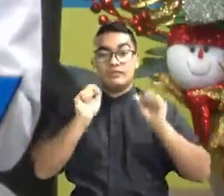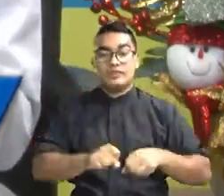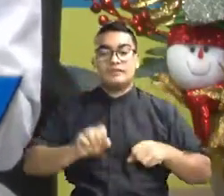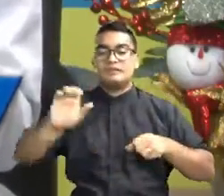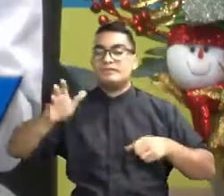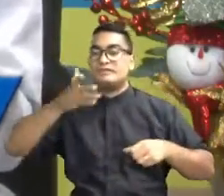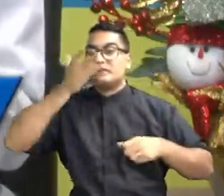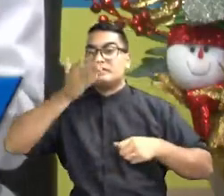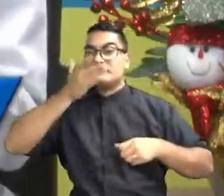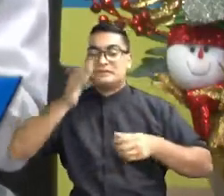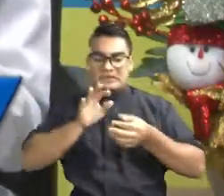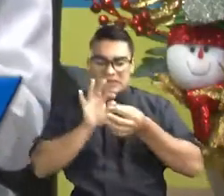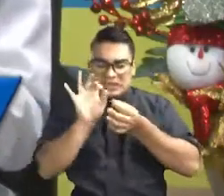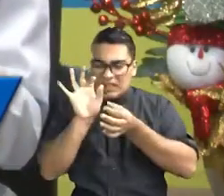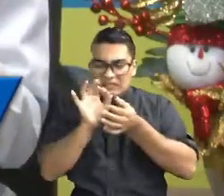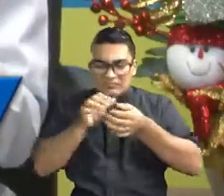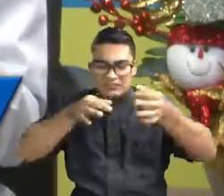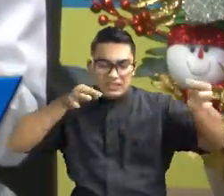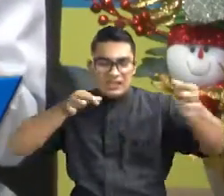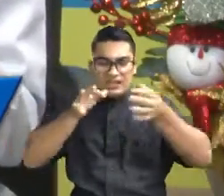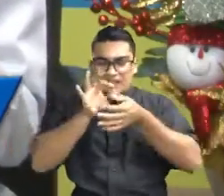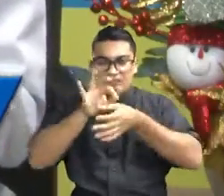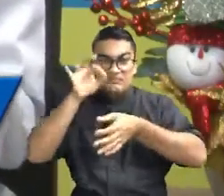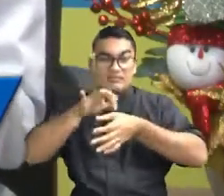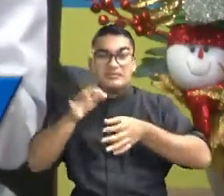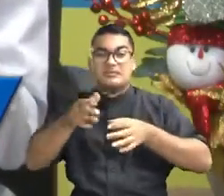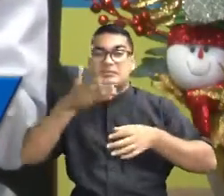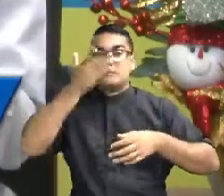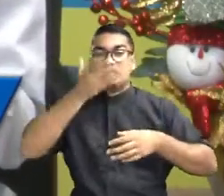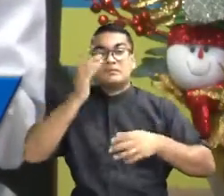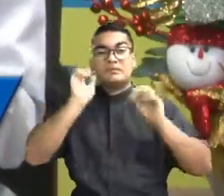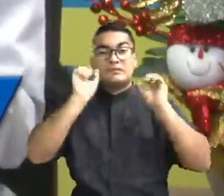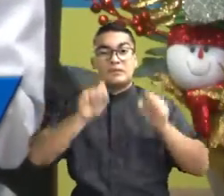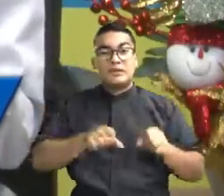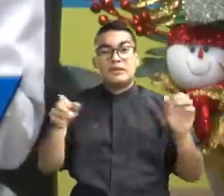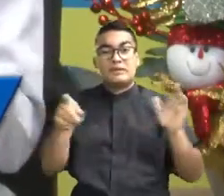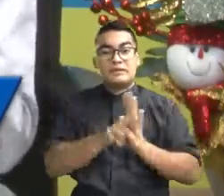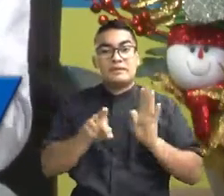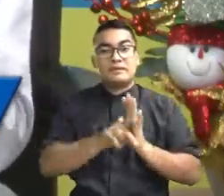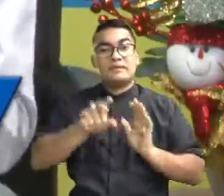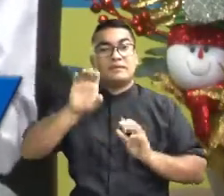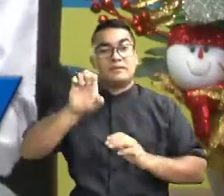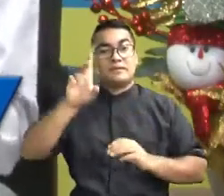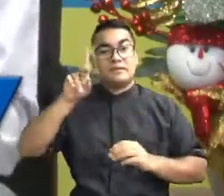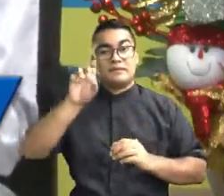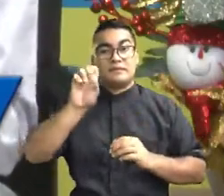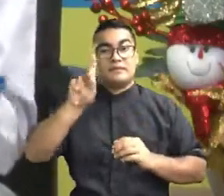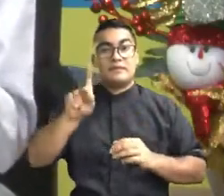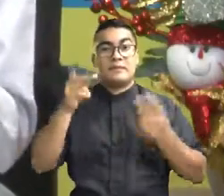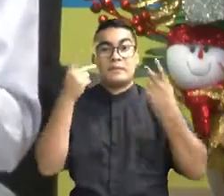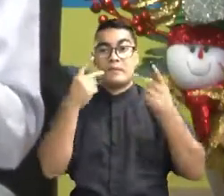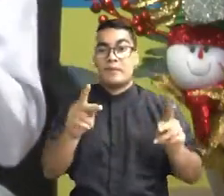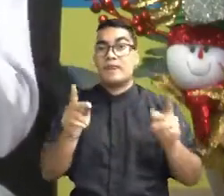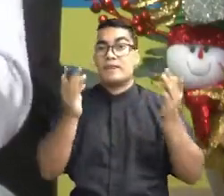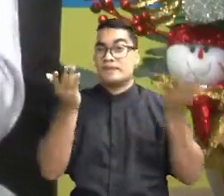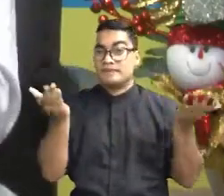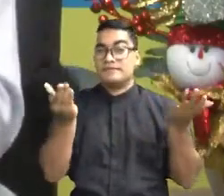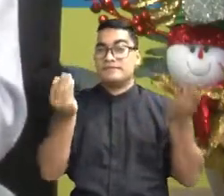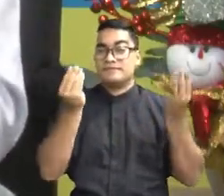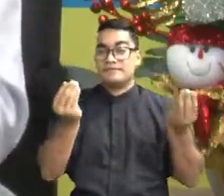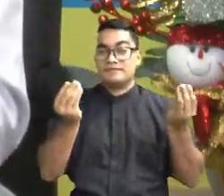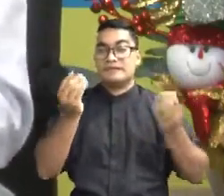partículas de tela, también se consideran causas principales de EPOC. Pero la principal en nuestro medio que nosotros tenemos